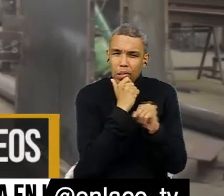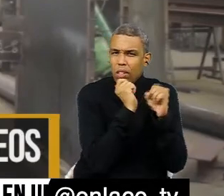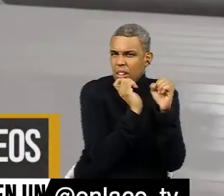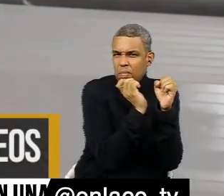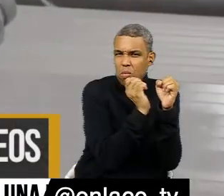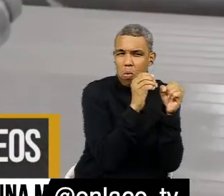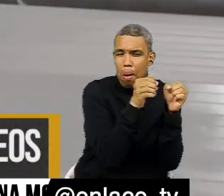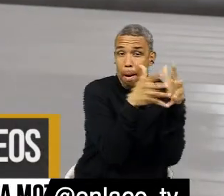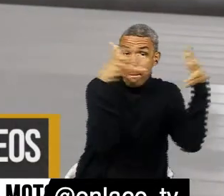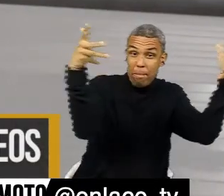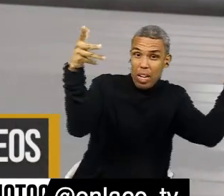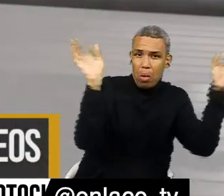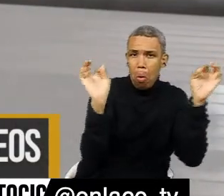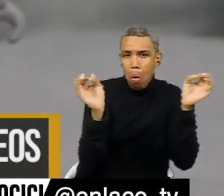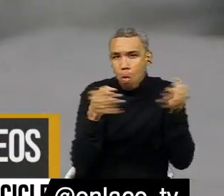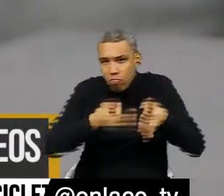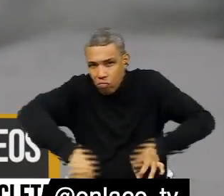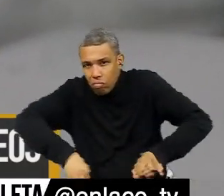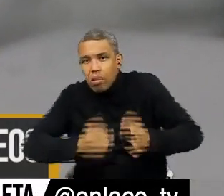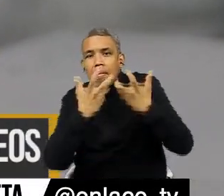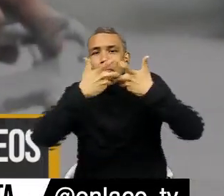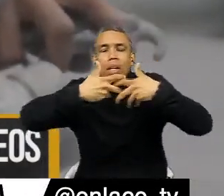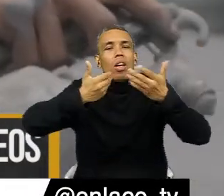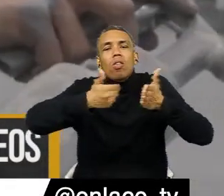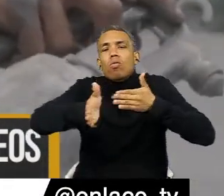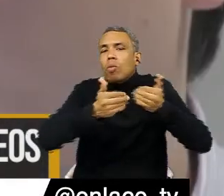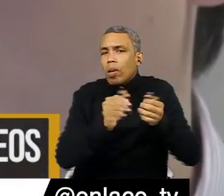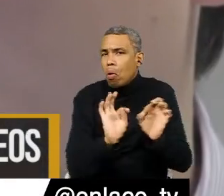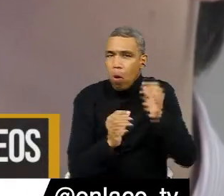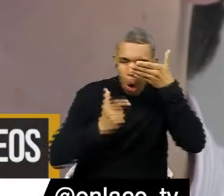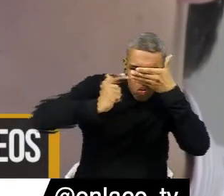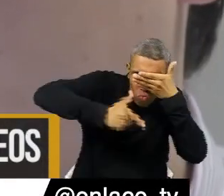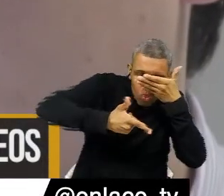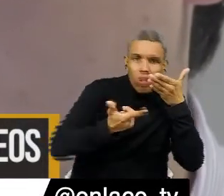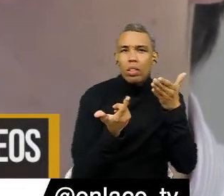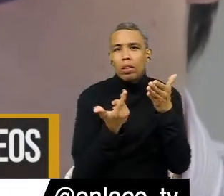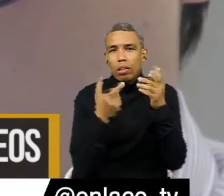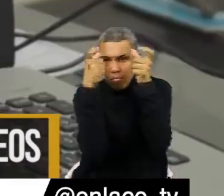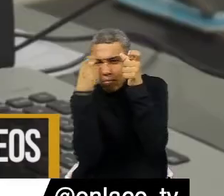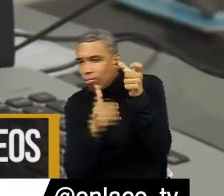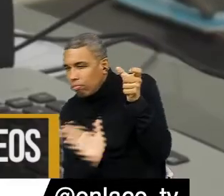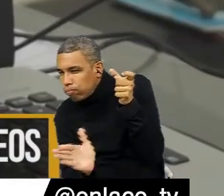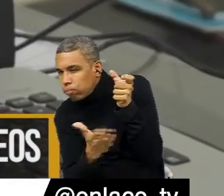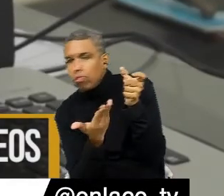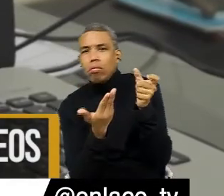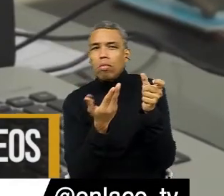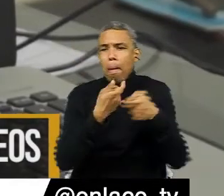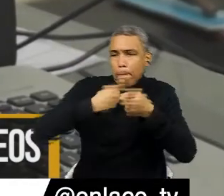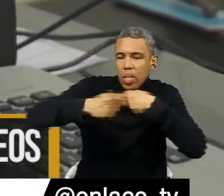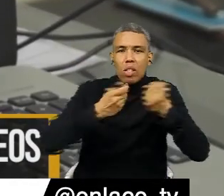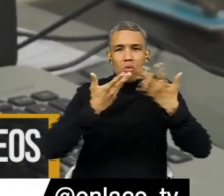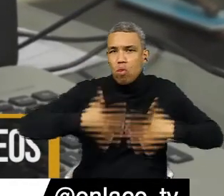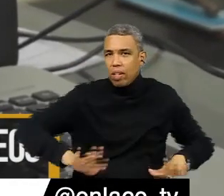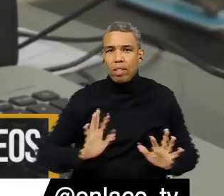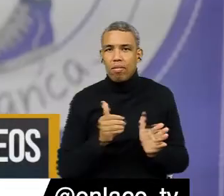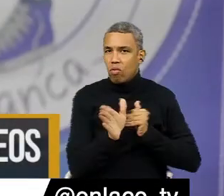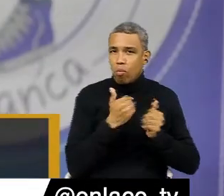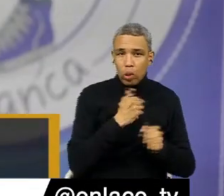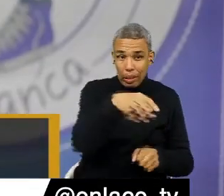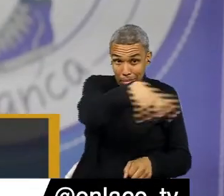de actividad, y a su vez deben estar dispuestas a ofrecer vacantes ajustadas al perfil de un joven sin experiencia. Hasta el momento